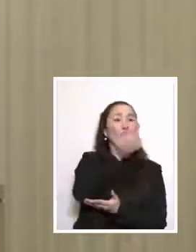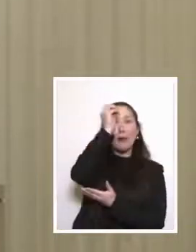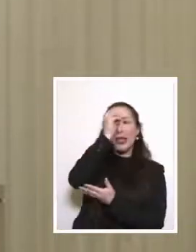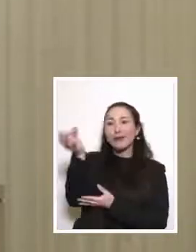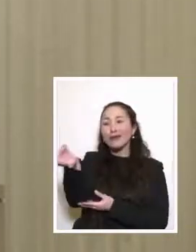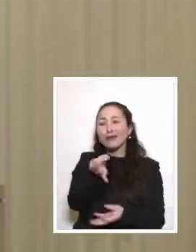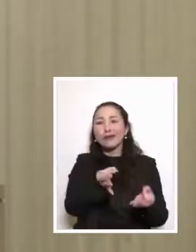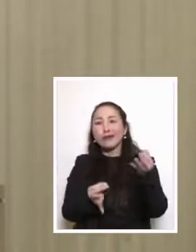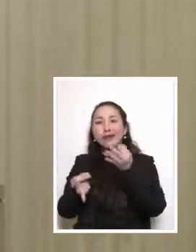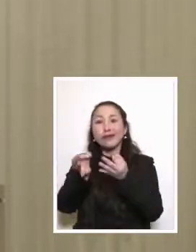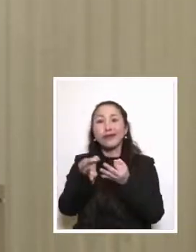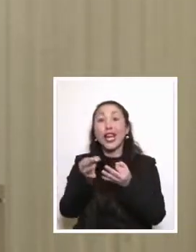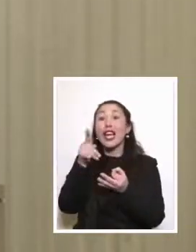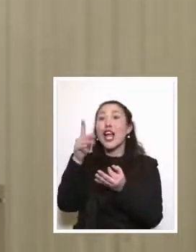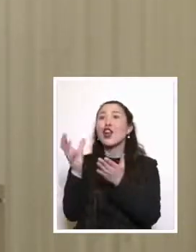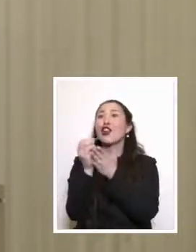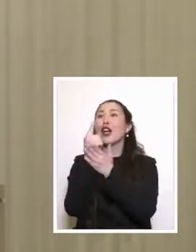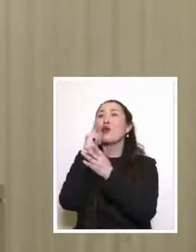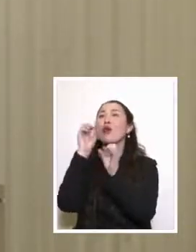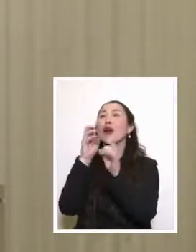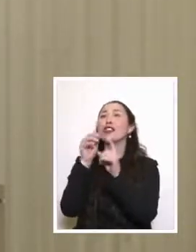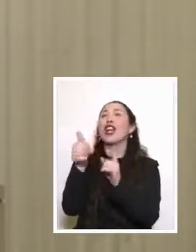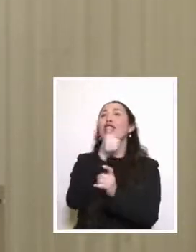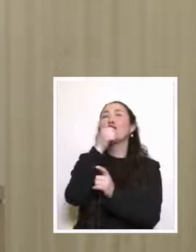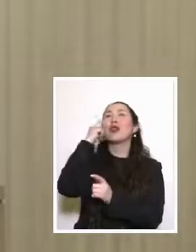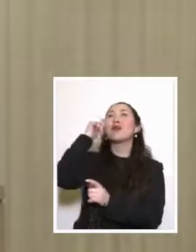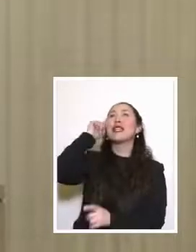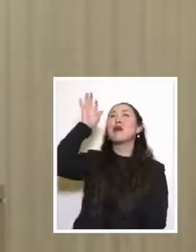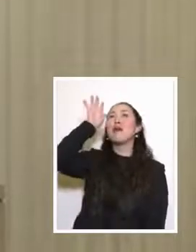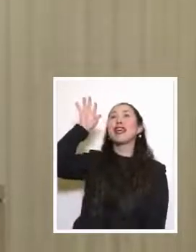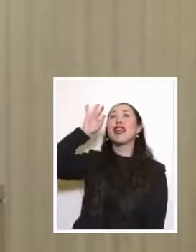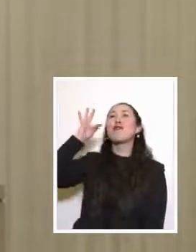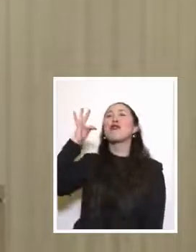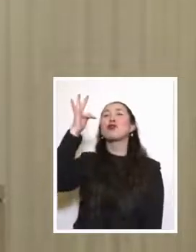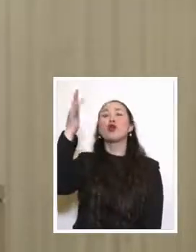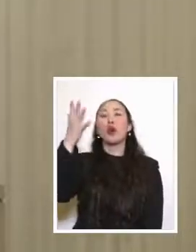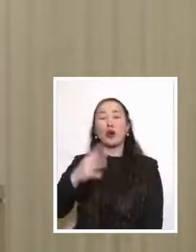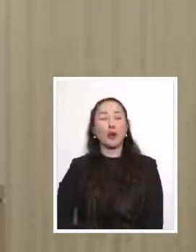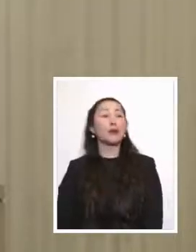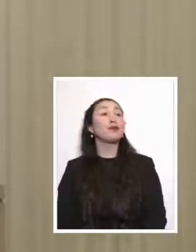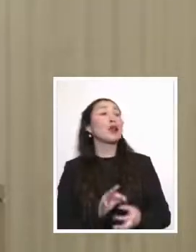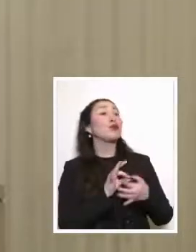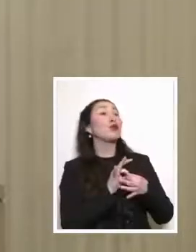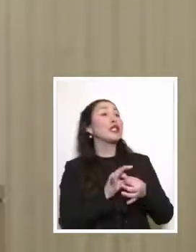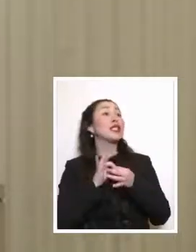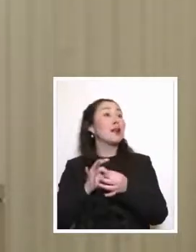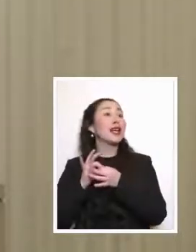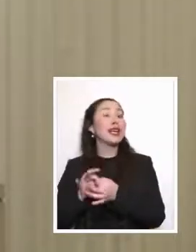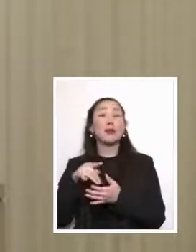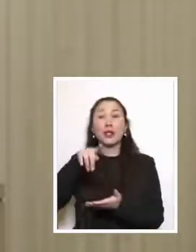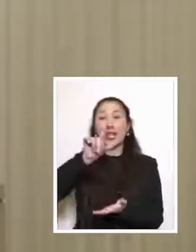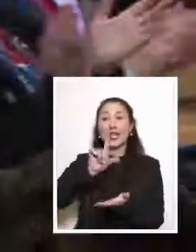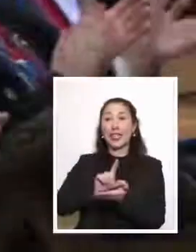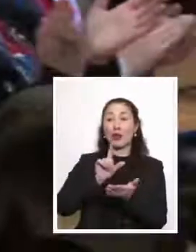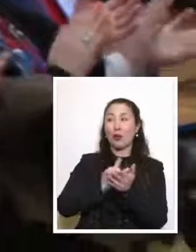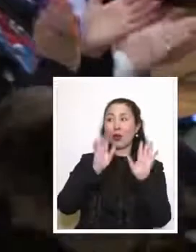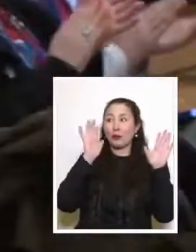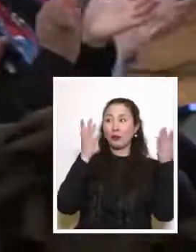cabo aspiramos. Así que muchas gracias y feliz de estar aquí con ustedes en este espacio tan singular. Gracias.